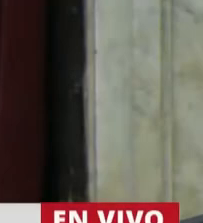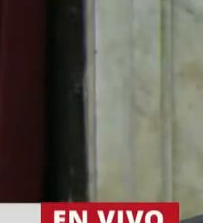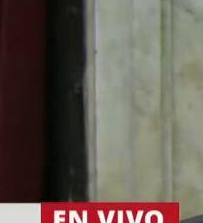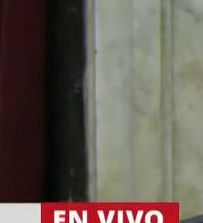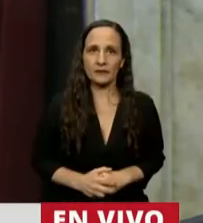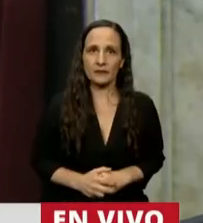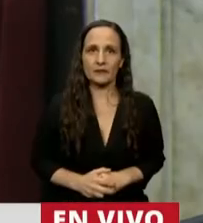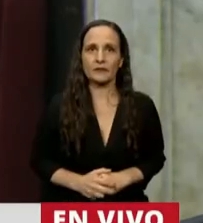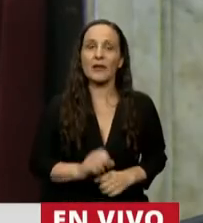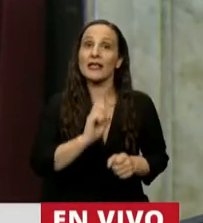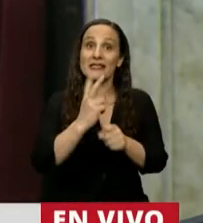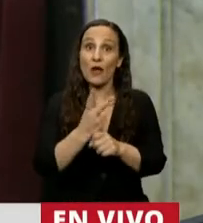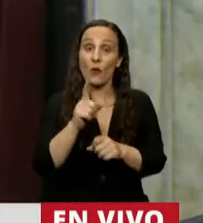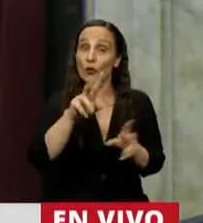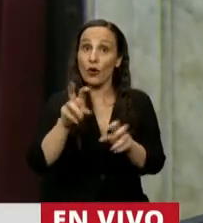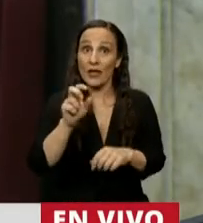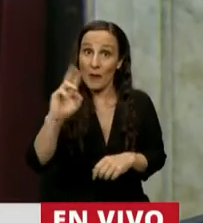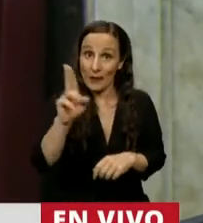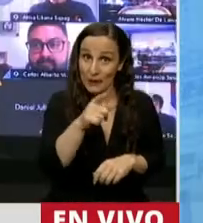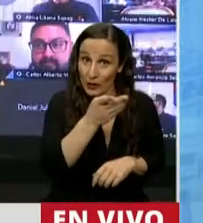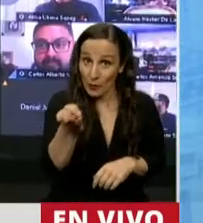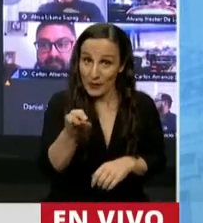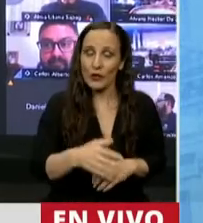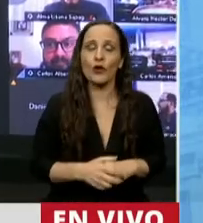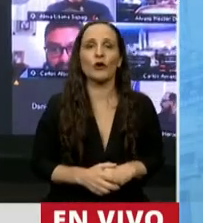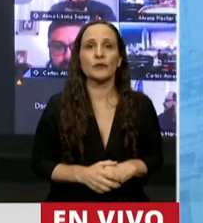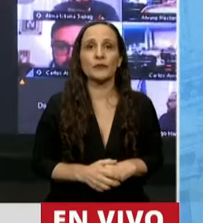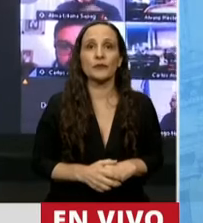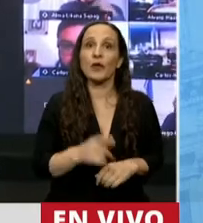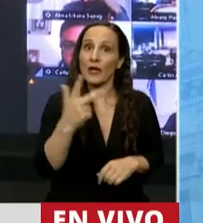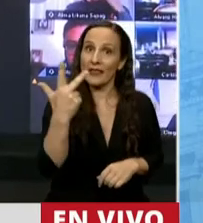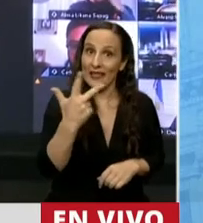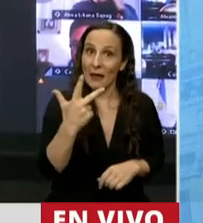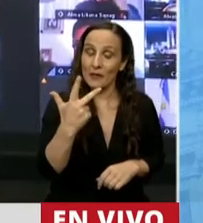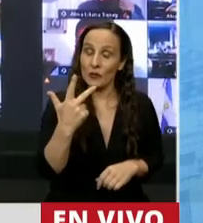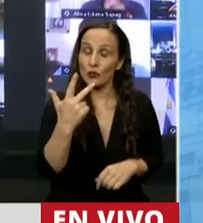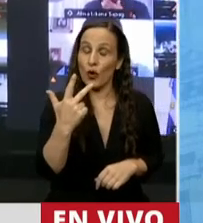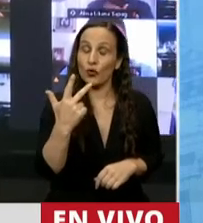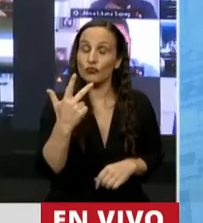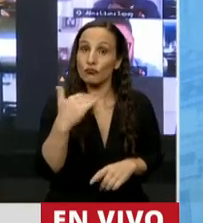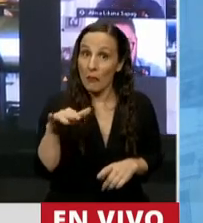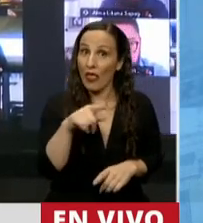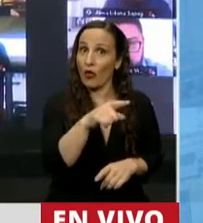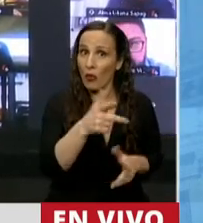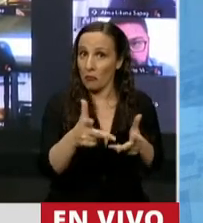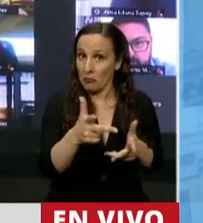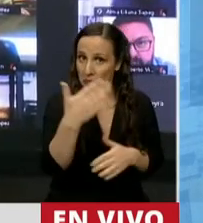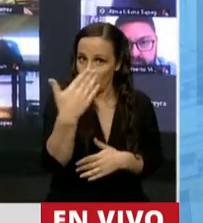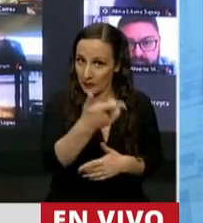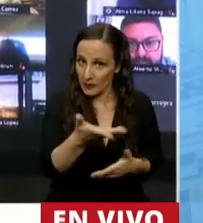Como tiene una segunda cuestión de privilegio pedida, le damos los 3 minutos y medio restantes. Tiene la palabra,